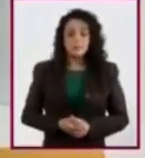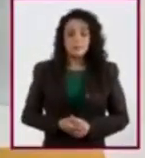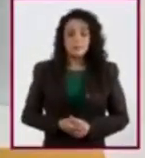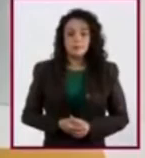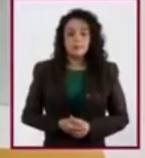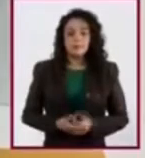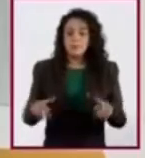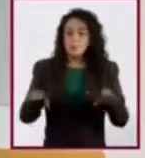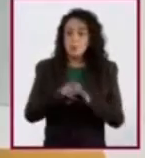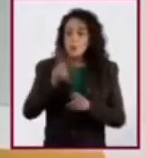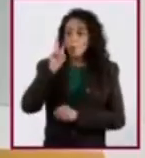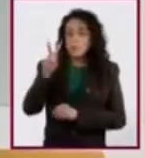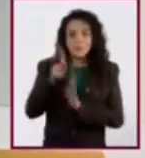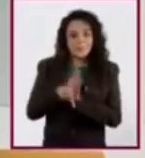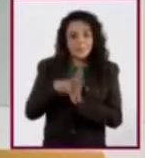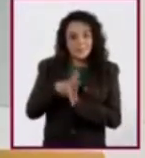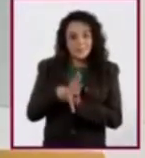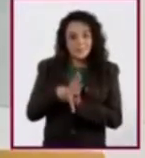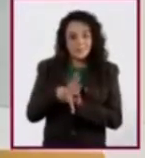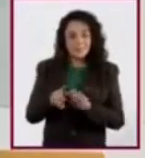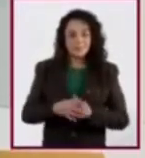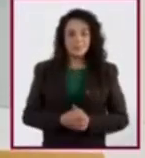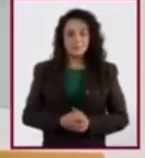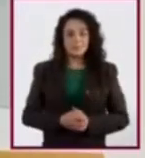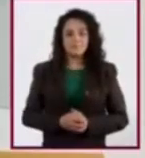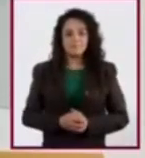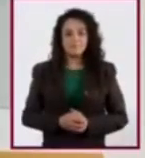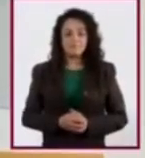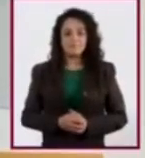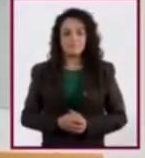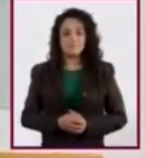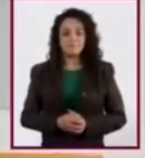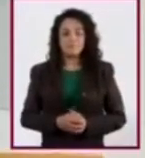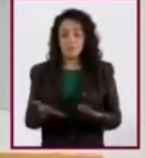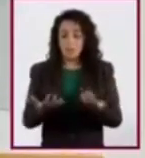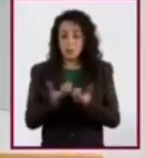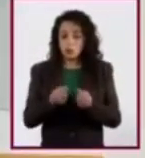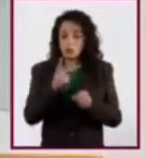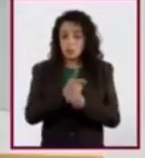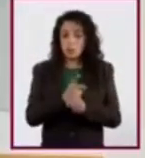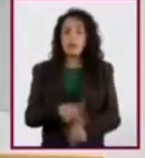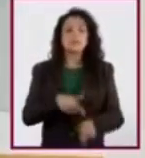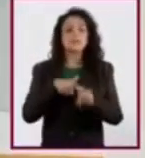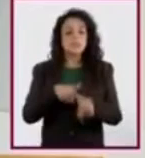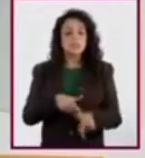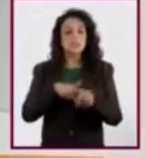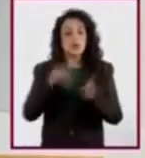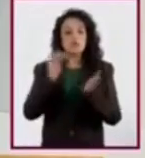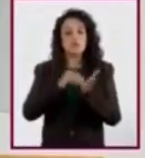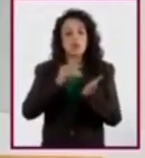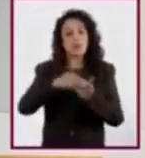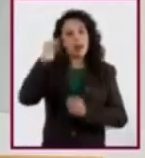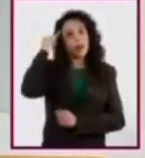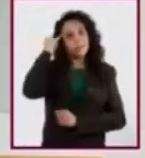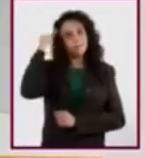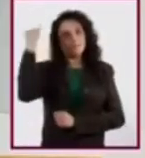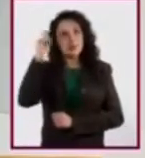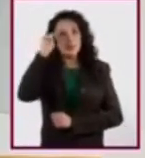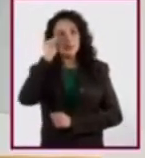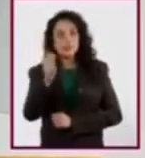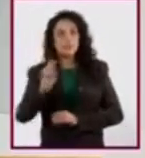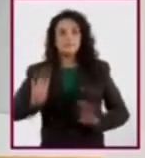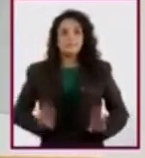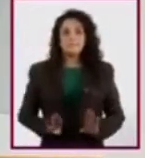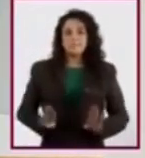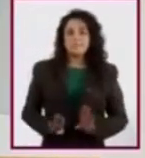¿Qué les ha parecido el video? Pues bien, en la sociedad aún persisten ideas que determinan la forma de ser y